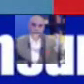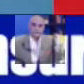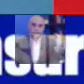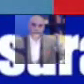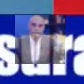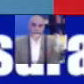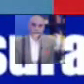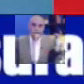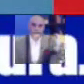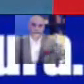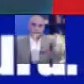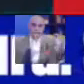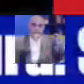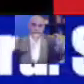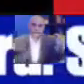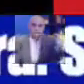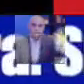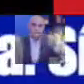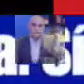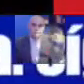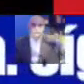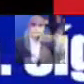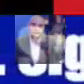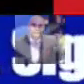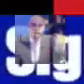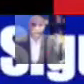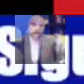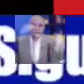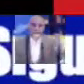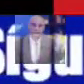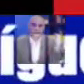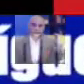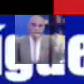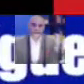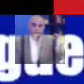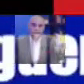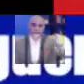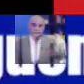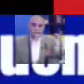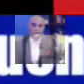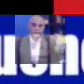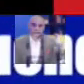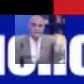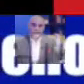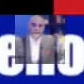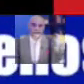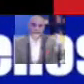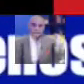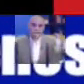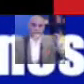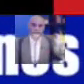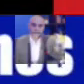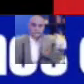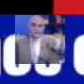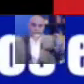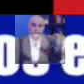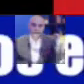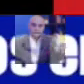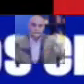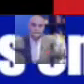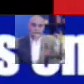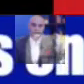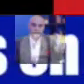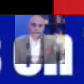trata, como dice Enrique Quintana, como dice Carlos Marín, Aguilar Camín y todos estos personajes que